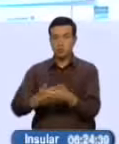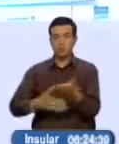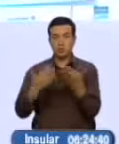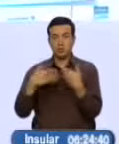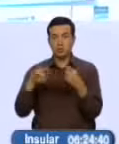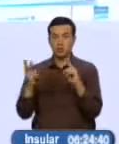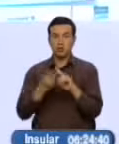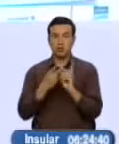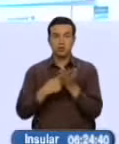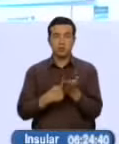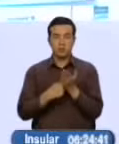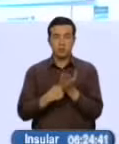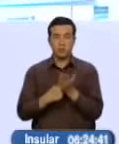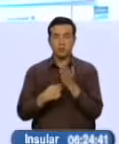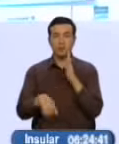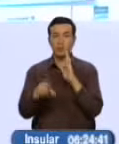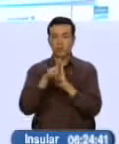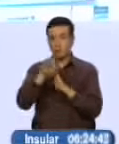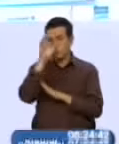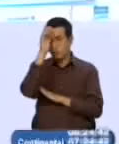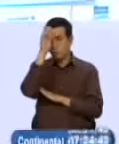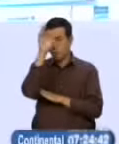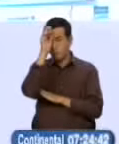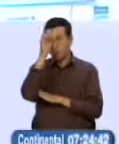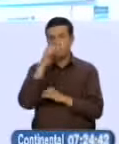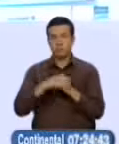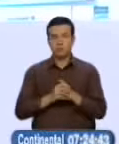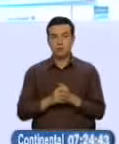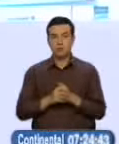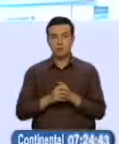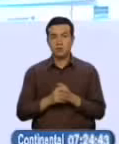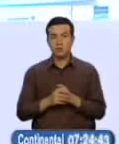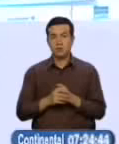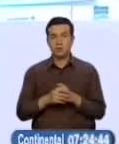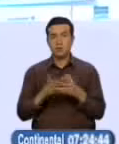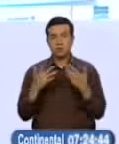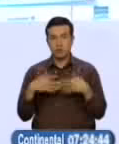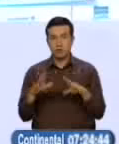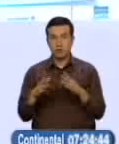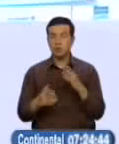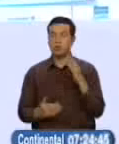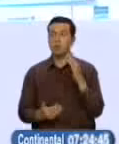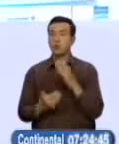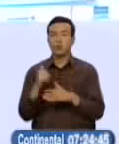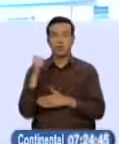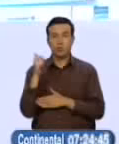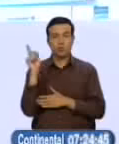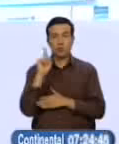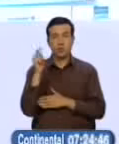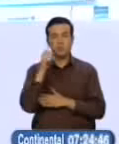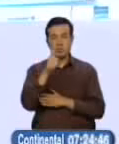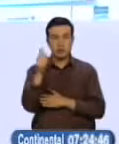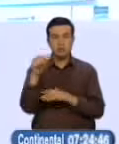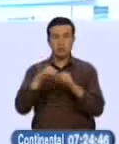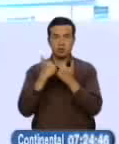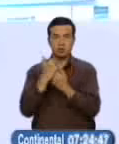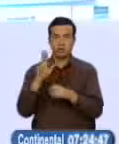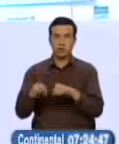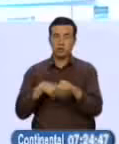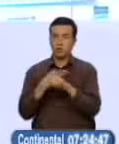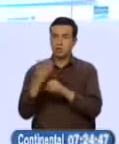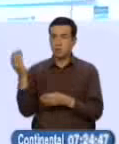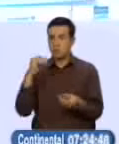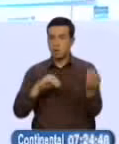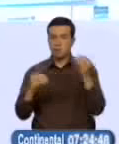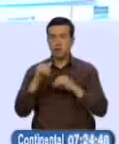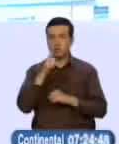para el segundo debate de la Ley de Cultura no es un texto que llegó, es un texto que se creó desde el mismo seno de la Asamblea,